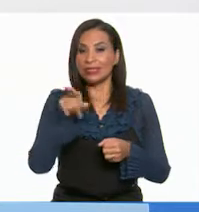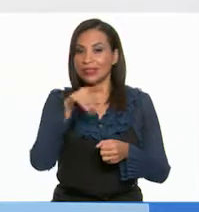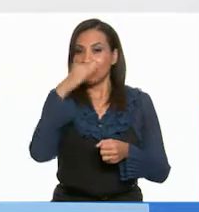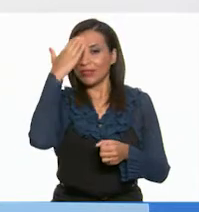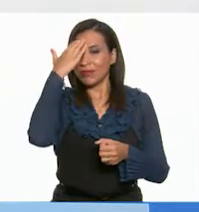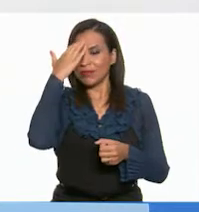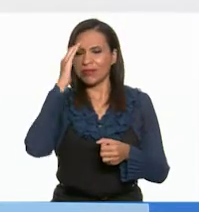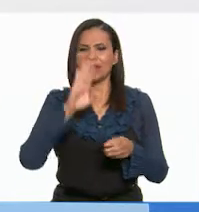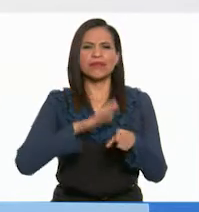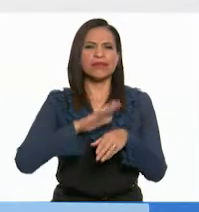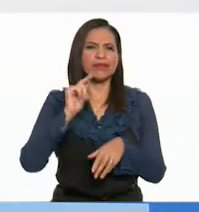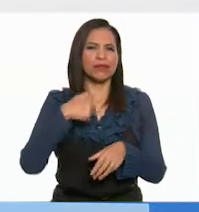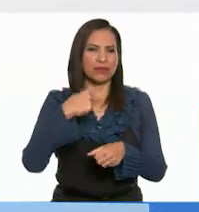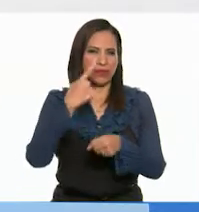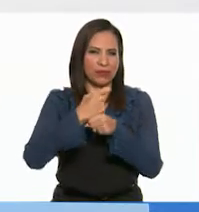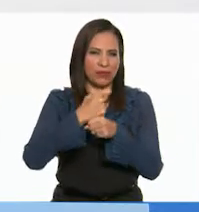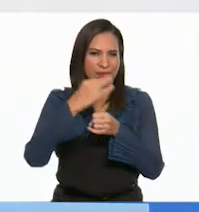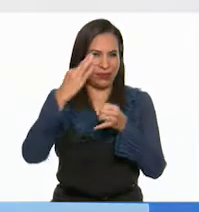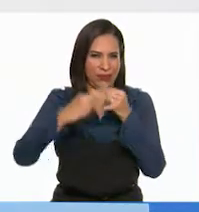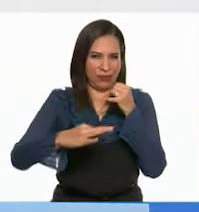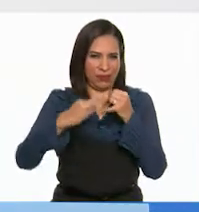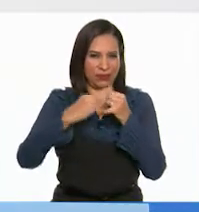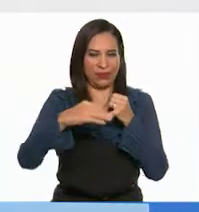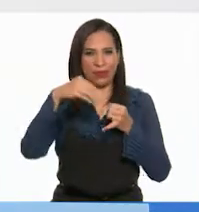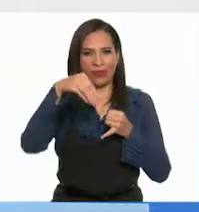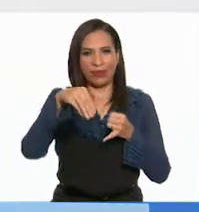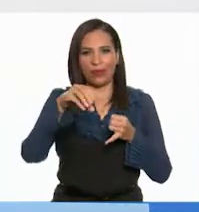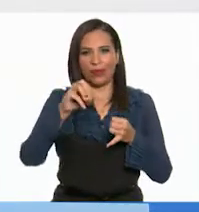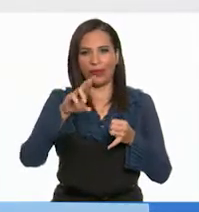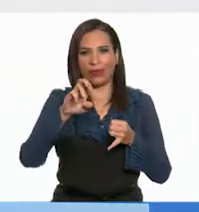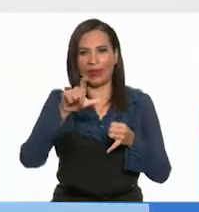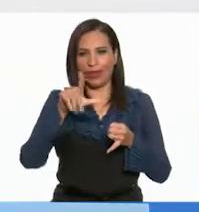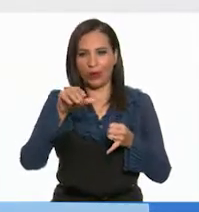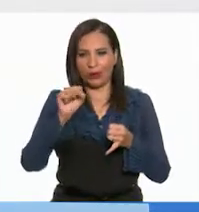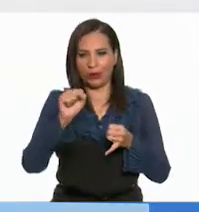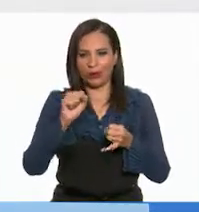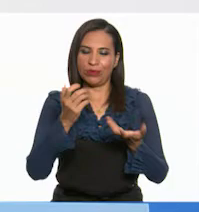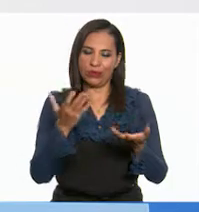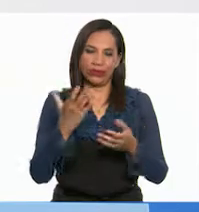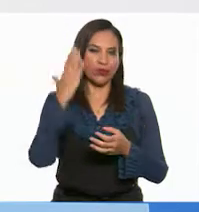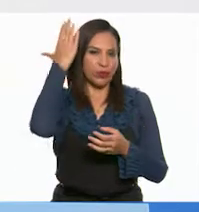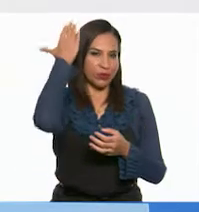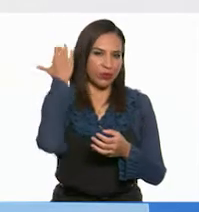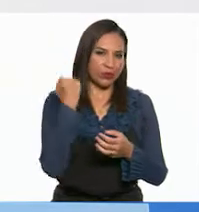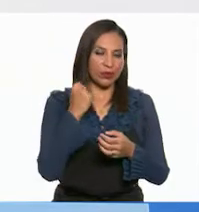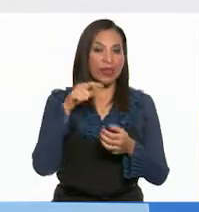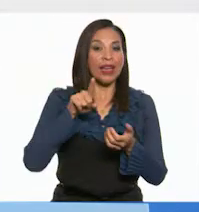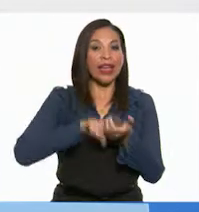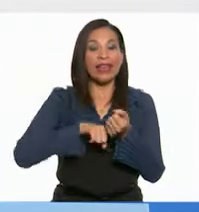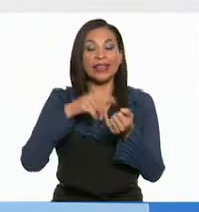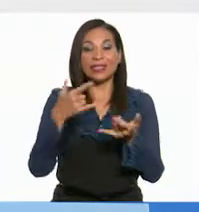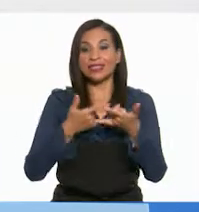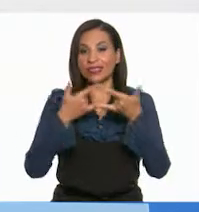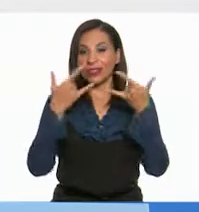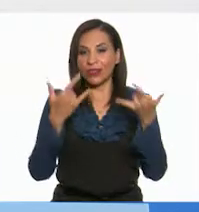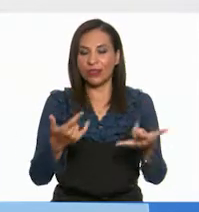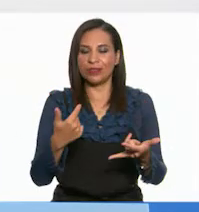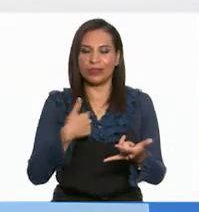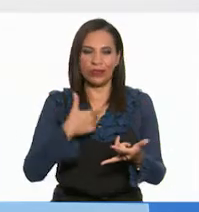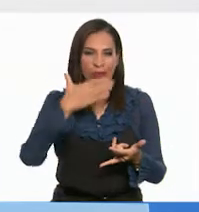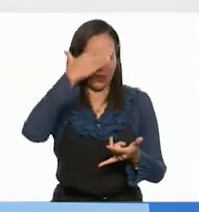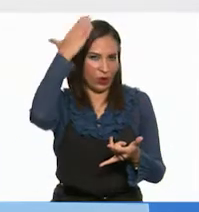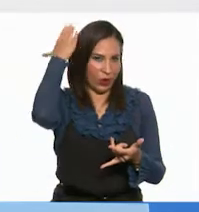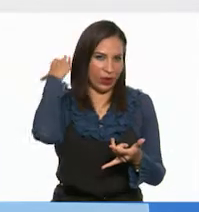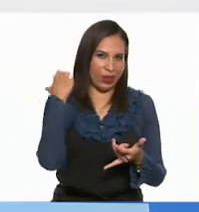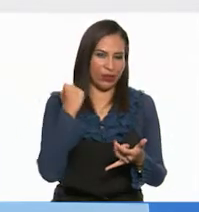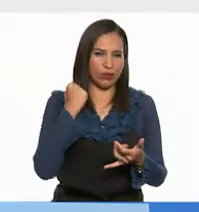me conocen más por mi primer apellido, Morelos. Así que en las páginas de historia, soy Morelos,